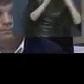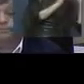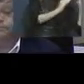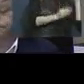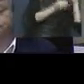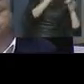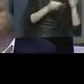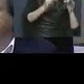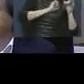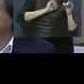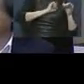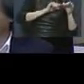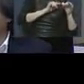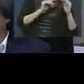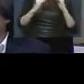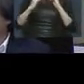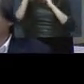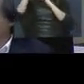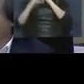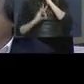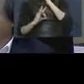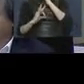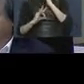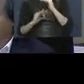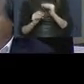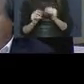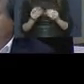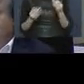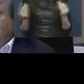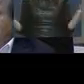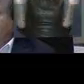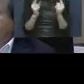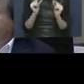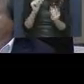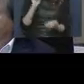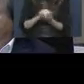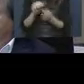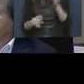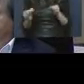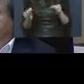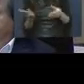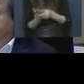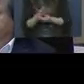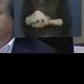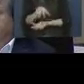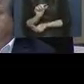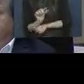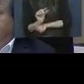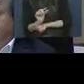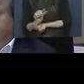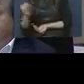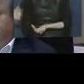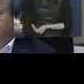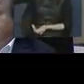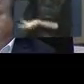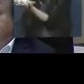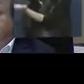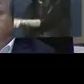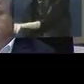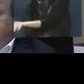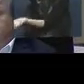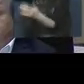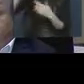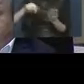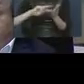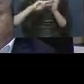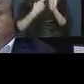carga de trabajo. Este proyecto lo que hace es distribuirlo de manera uniforme y sin duda va a facilitar de que